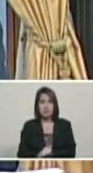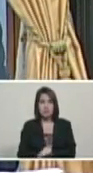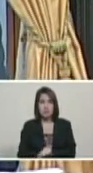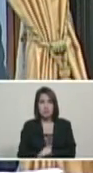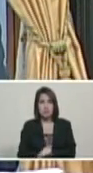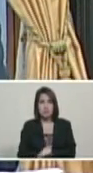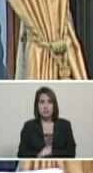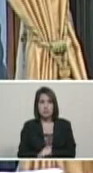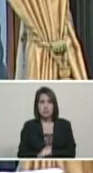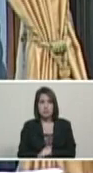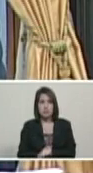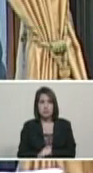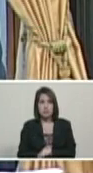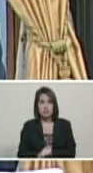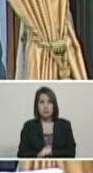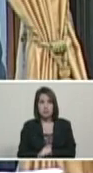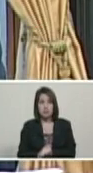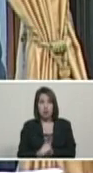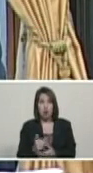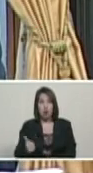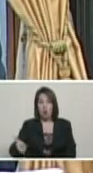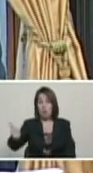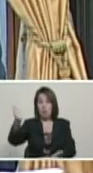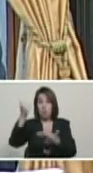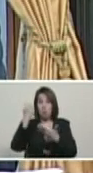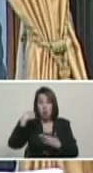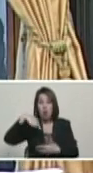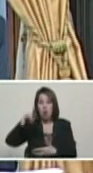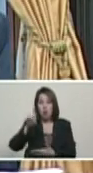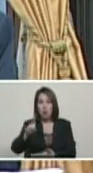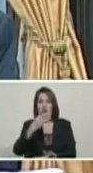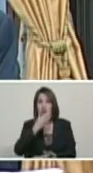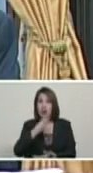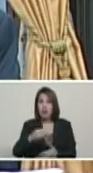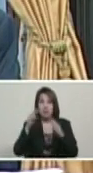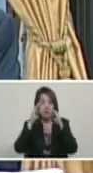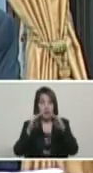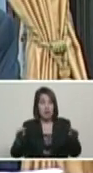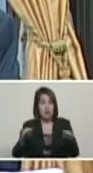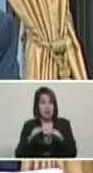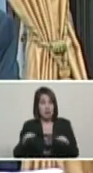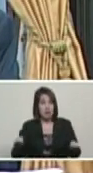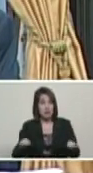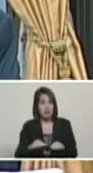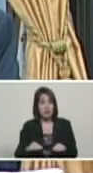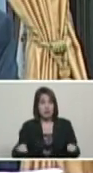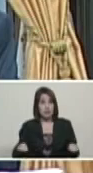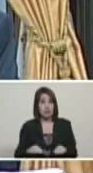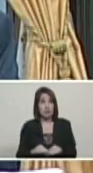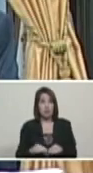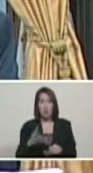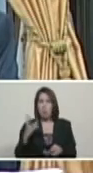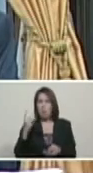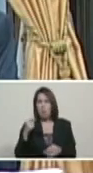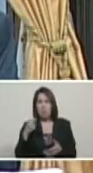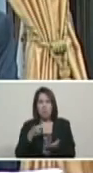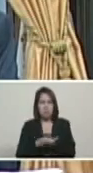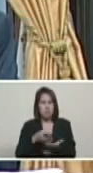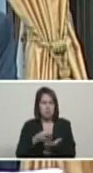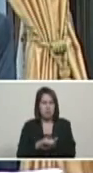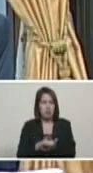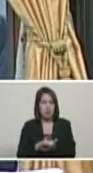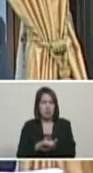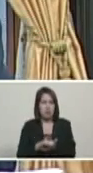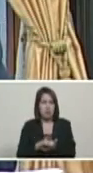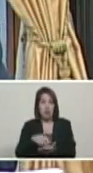estrategia, y un bono único de Navidad que vamos a pagar, ¿correcto? Un bono por carné